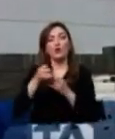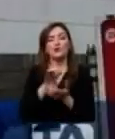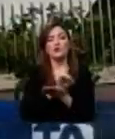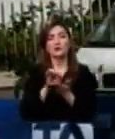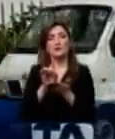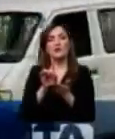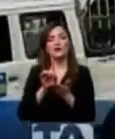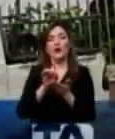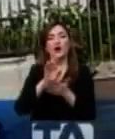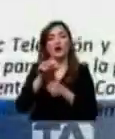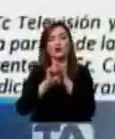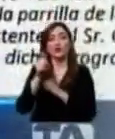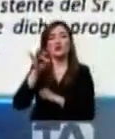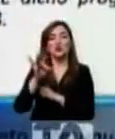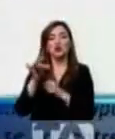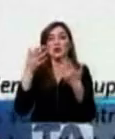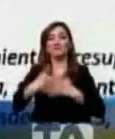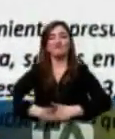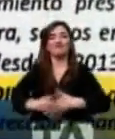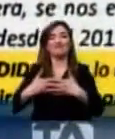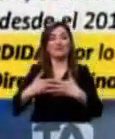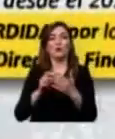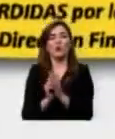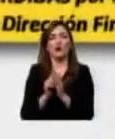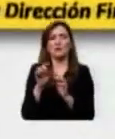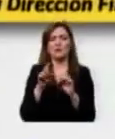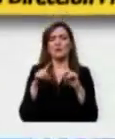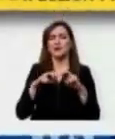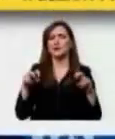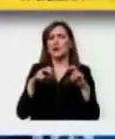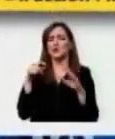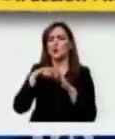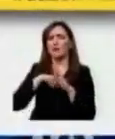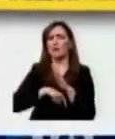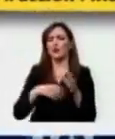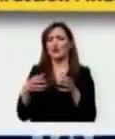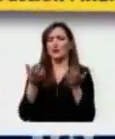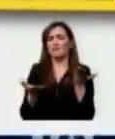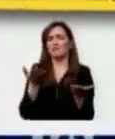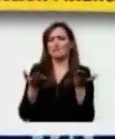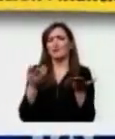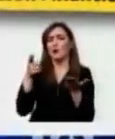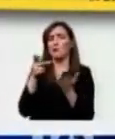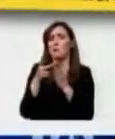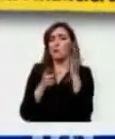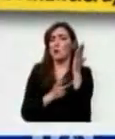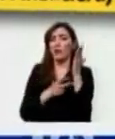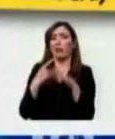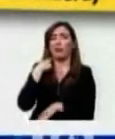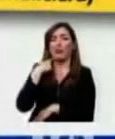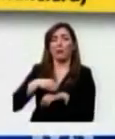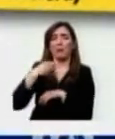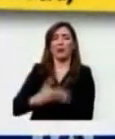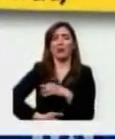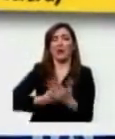semanas de este 2018 pero la auditoría concluye que el programa es de justicia ha presentado pérdidas